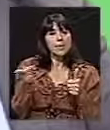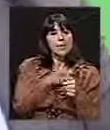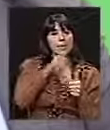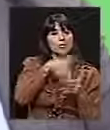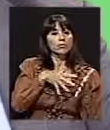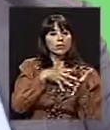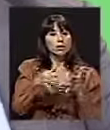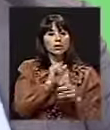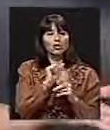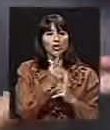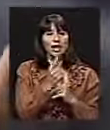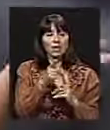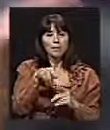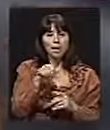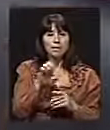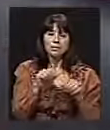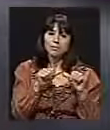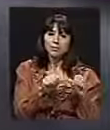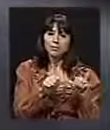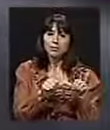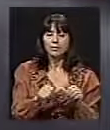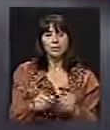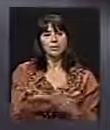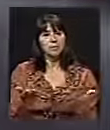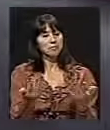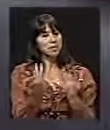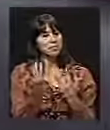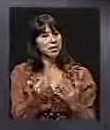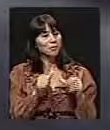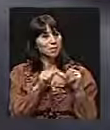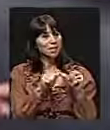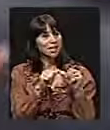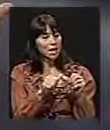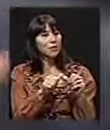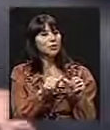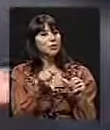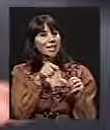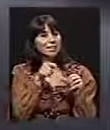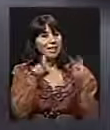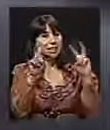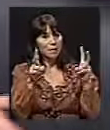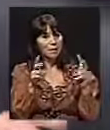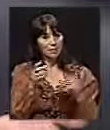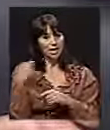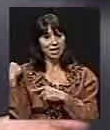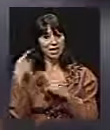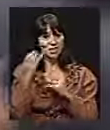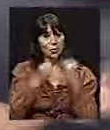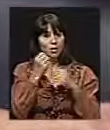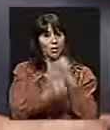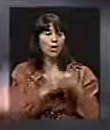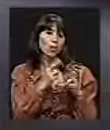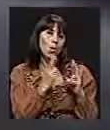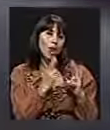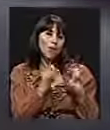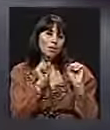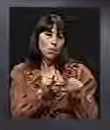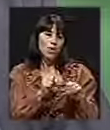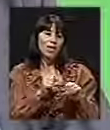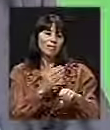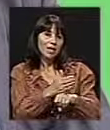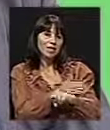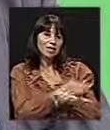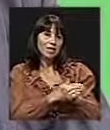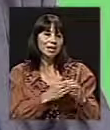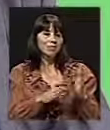social del PASE. Pues muy bien, esperemos y seguiremos muy de cerca, ¿verdad?, este tema este último año, y ojalá que de verdad se pueda avanzar en estos temas